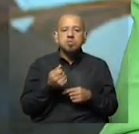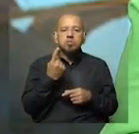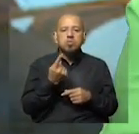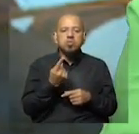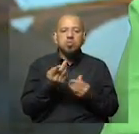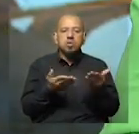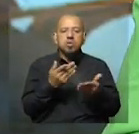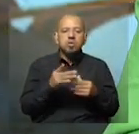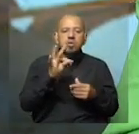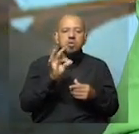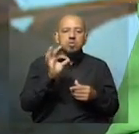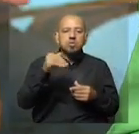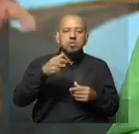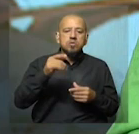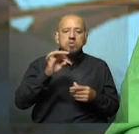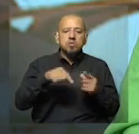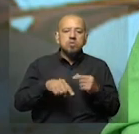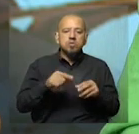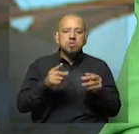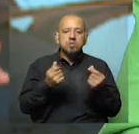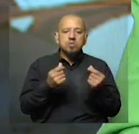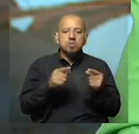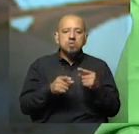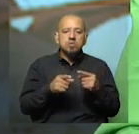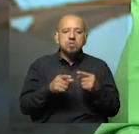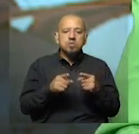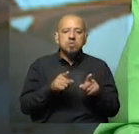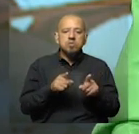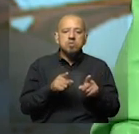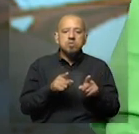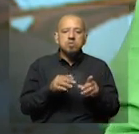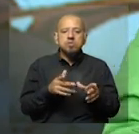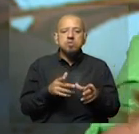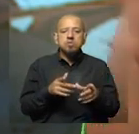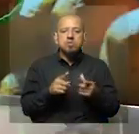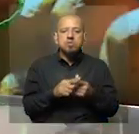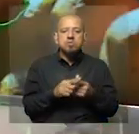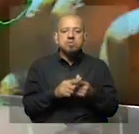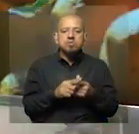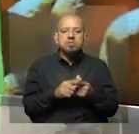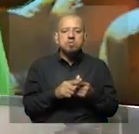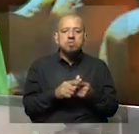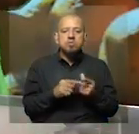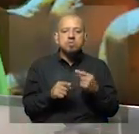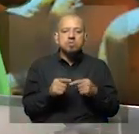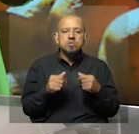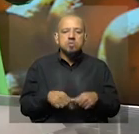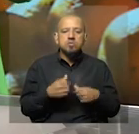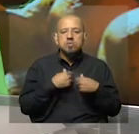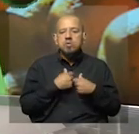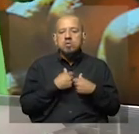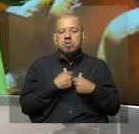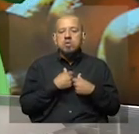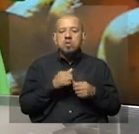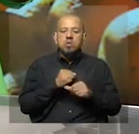tomates. Tengo el mismo precio como en diferentes superficies. Sí, en realidad lo que nos preguntábamos era si como consumidores finales